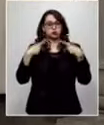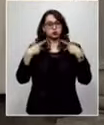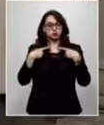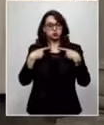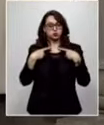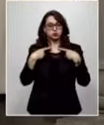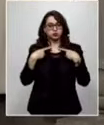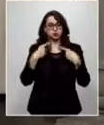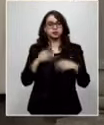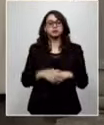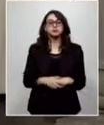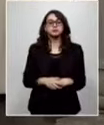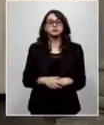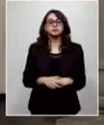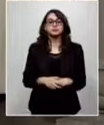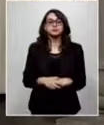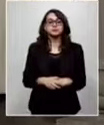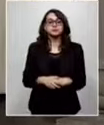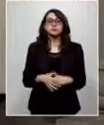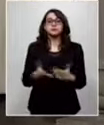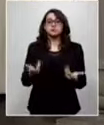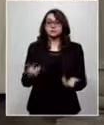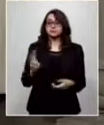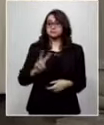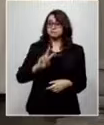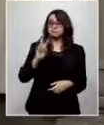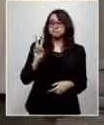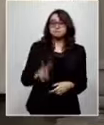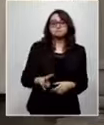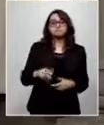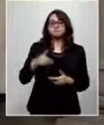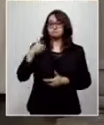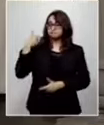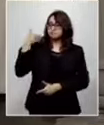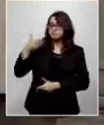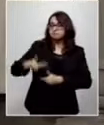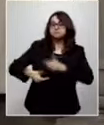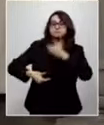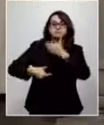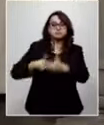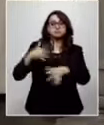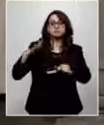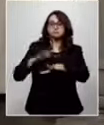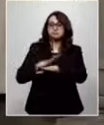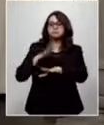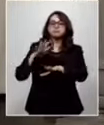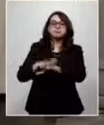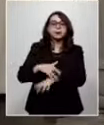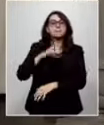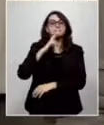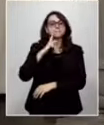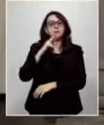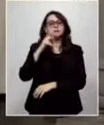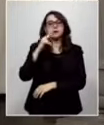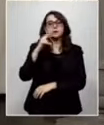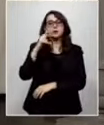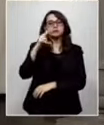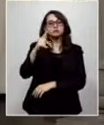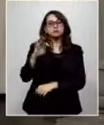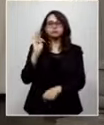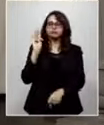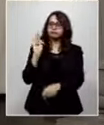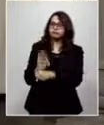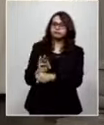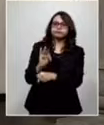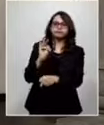nuestro país y que no deja de evolucionar y de progresar para servir de mejor